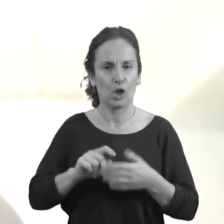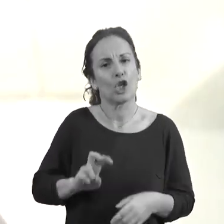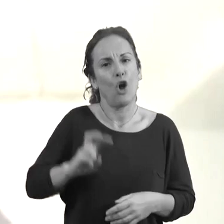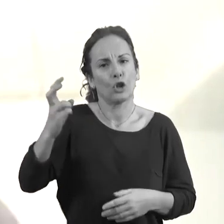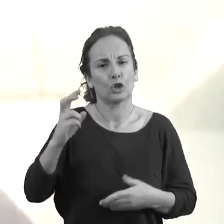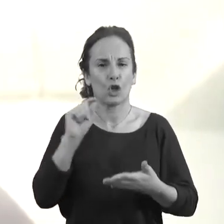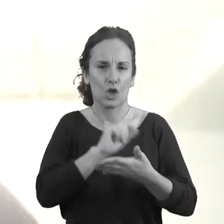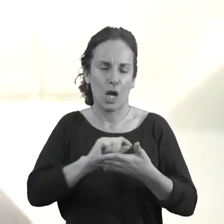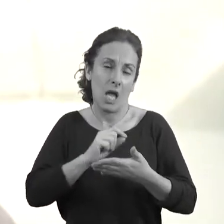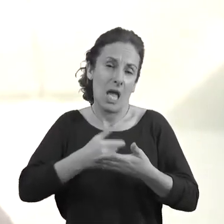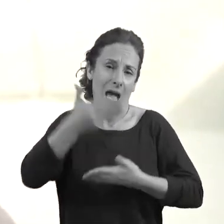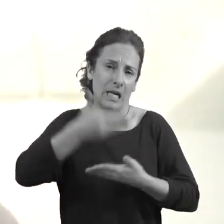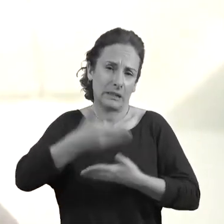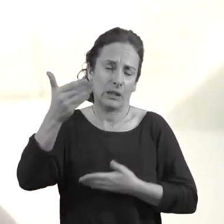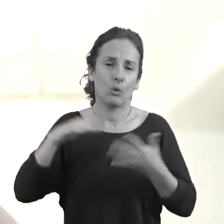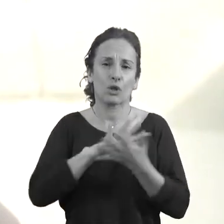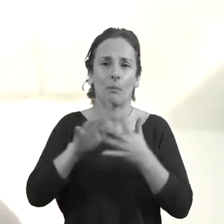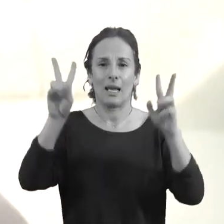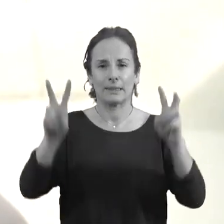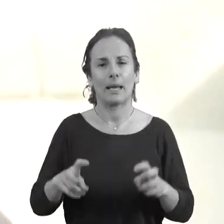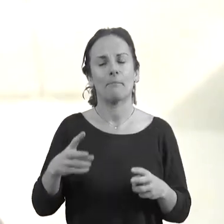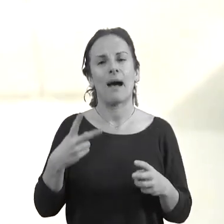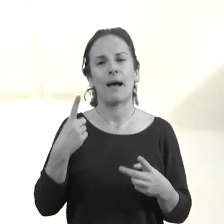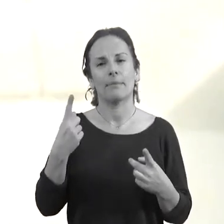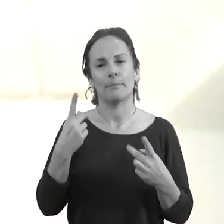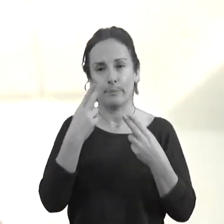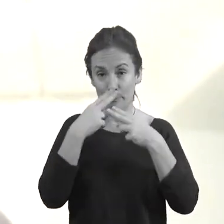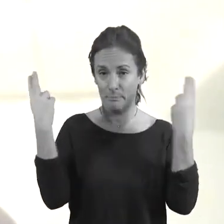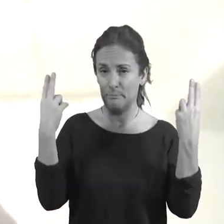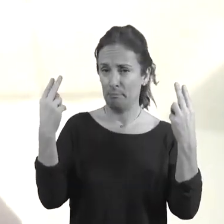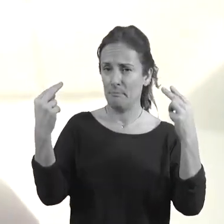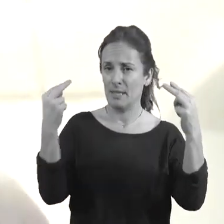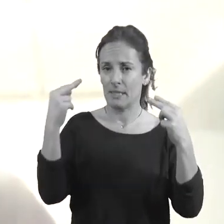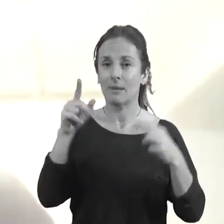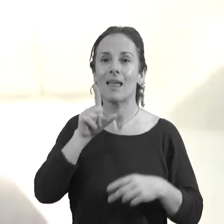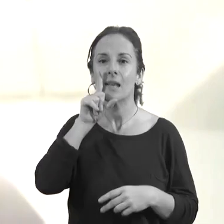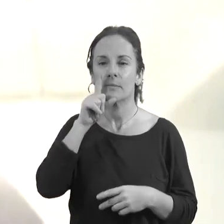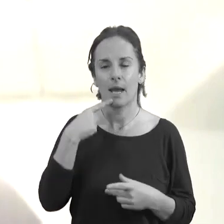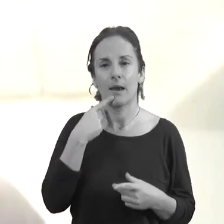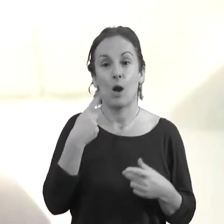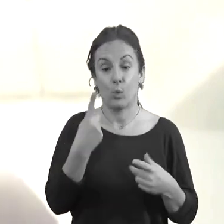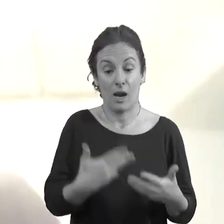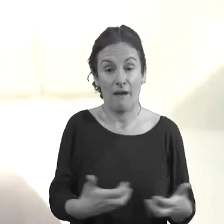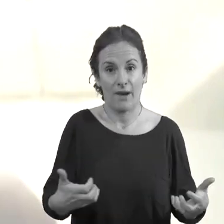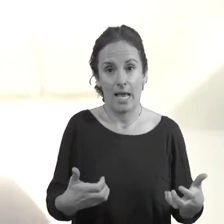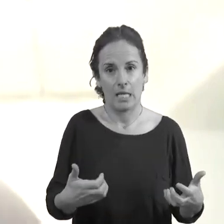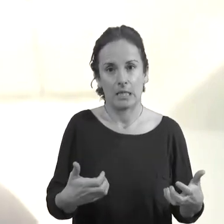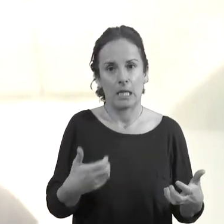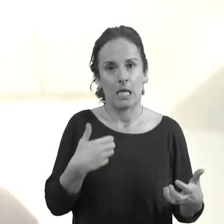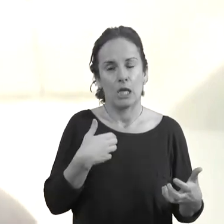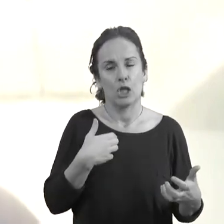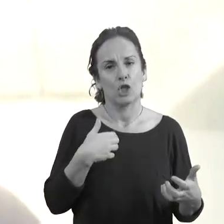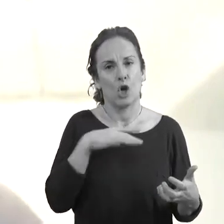de esto, ¿no?, de la visibilidad, la invisibilidad lesbiana, y me he quedado con una frase de estamos al borde de la respetabilidad, ¿no?